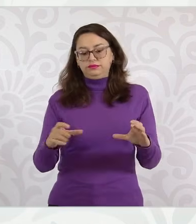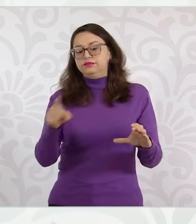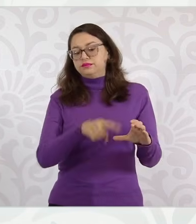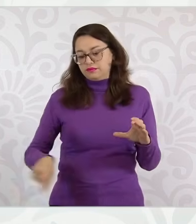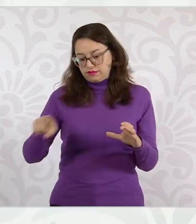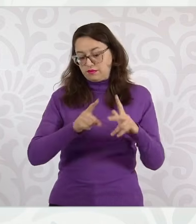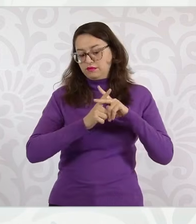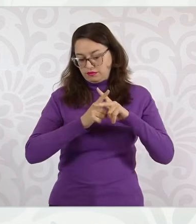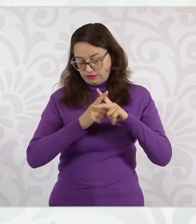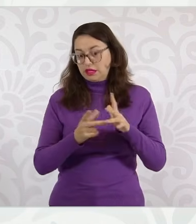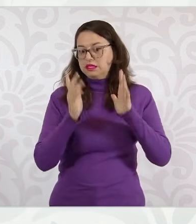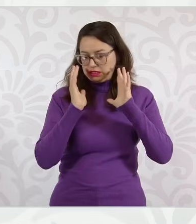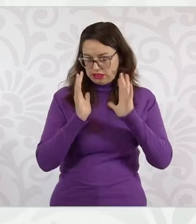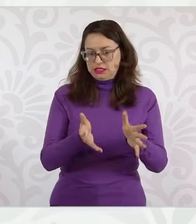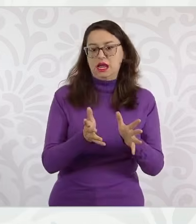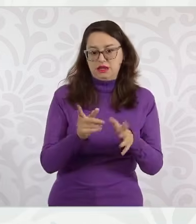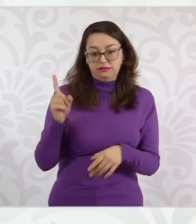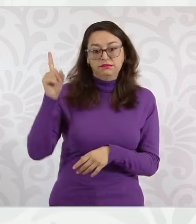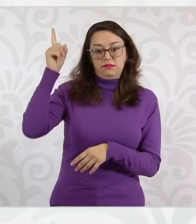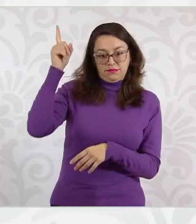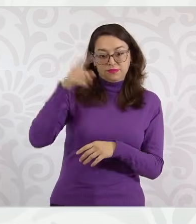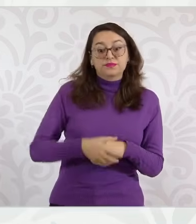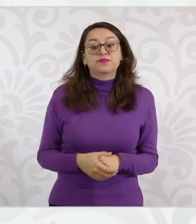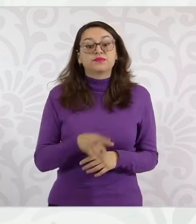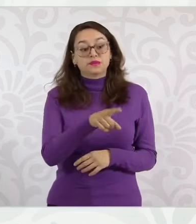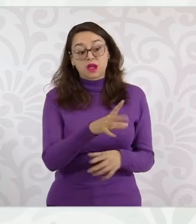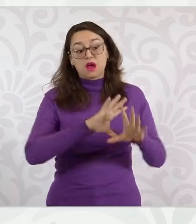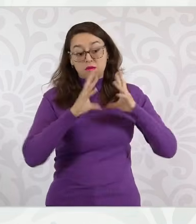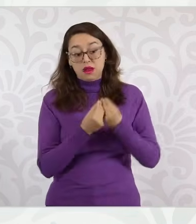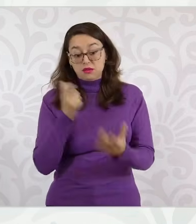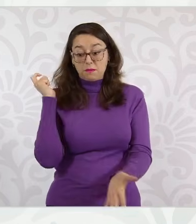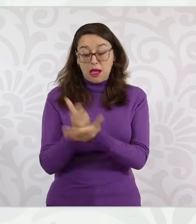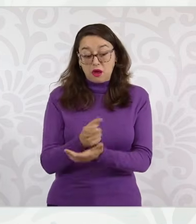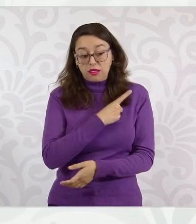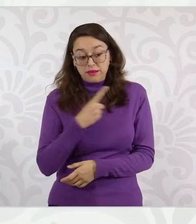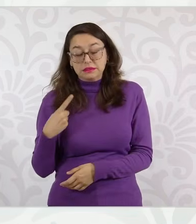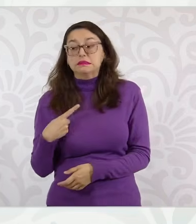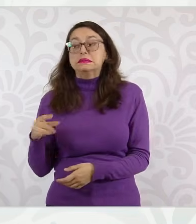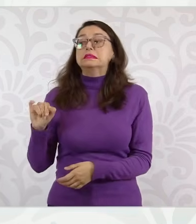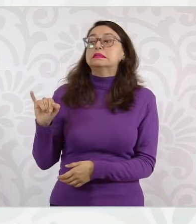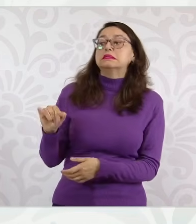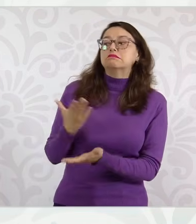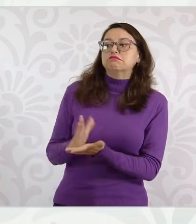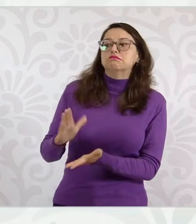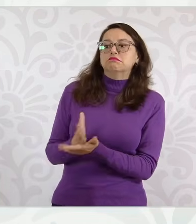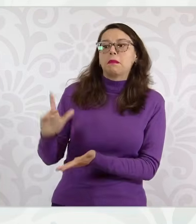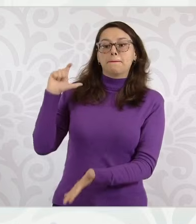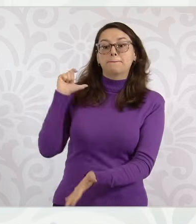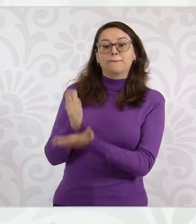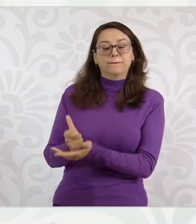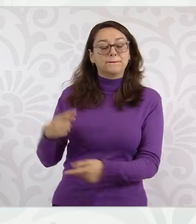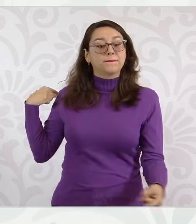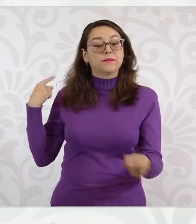se concilió la cifra que realmente adeuda y ya inició con el pago de sus derechos para regularizarse. Ha